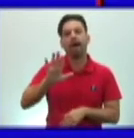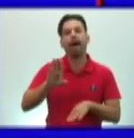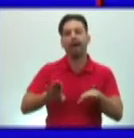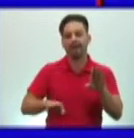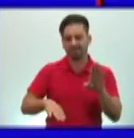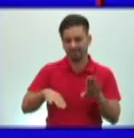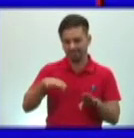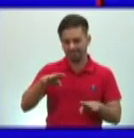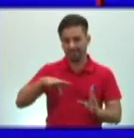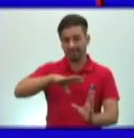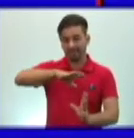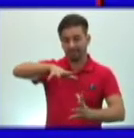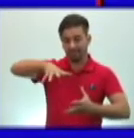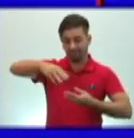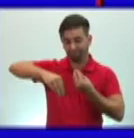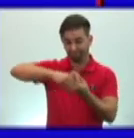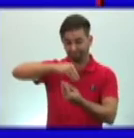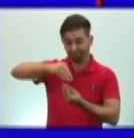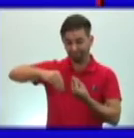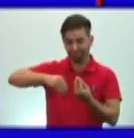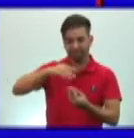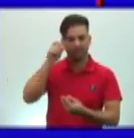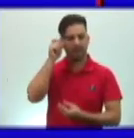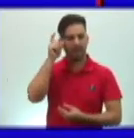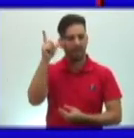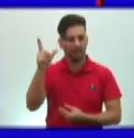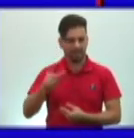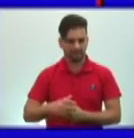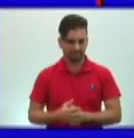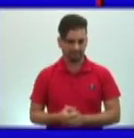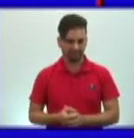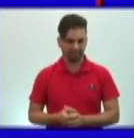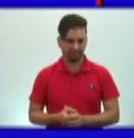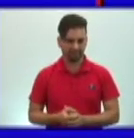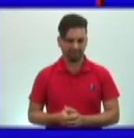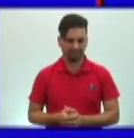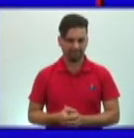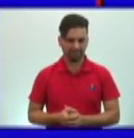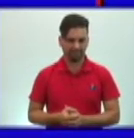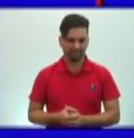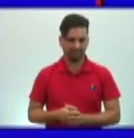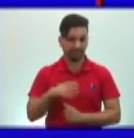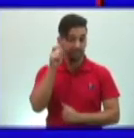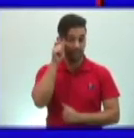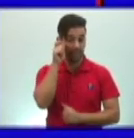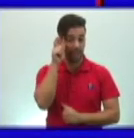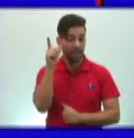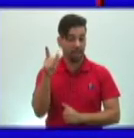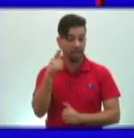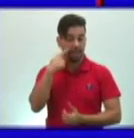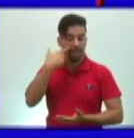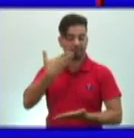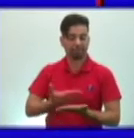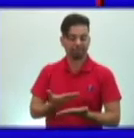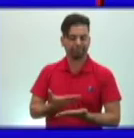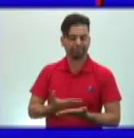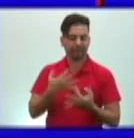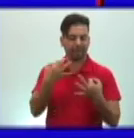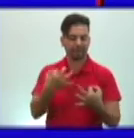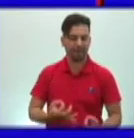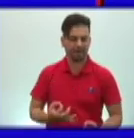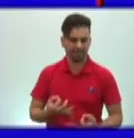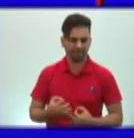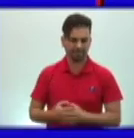lo tanto, lo que nosotros proyectamos en términos generales como ideas son un reflejo de la realidad material.